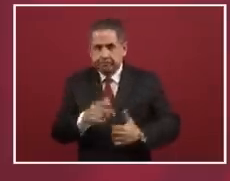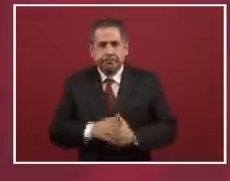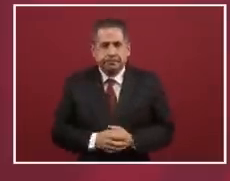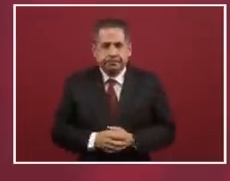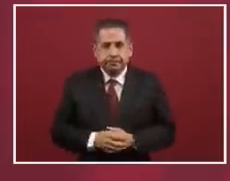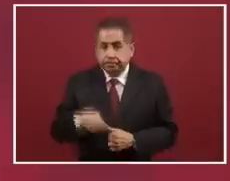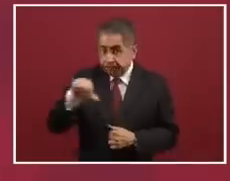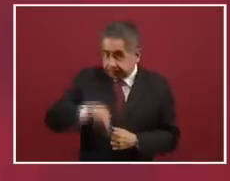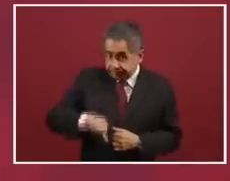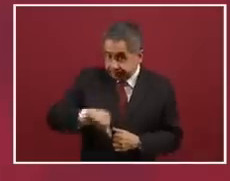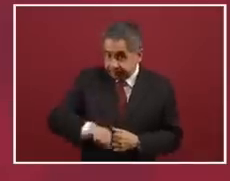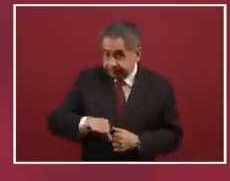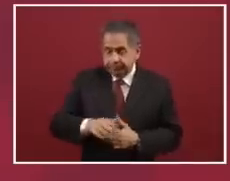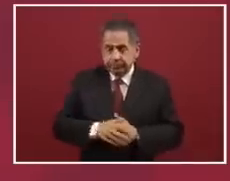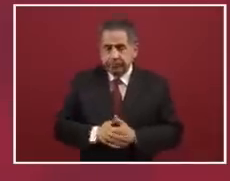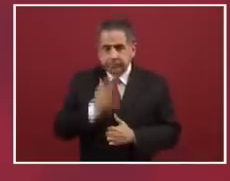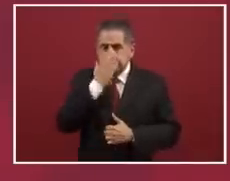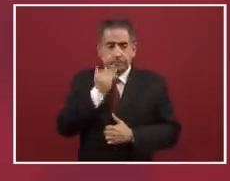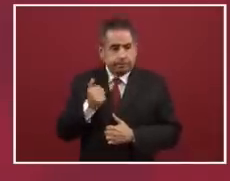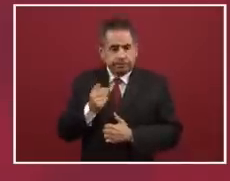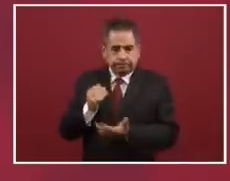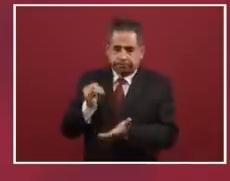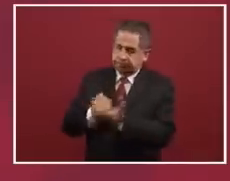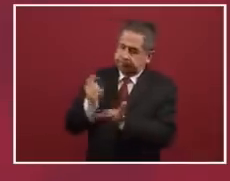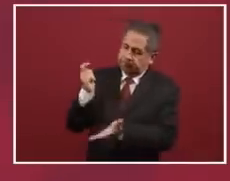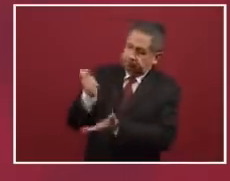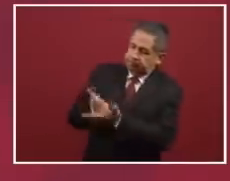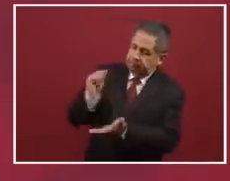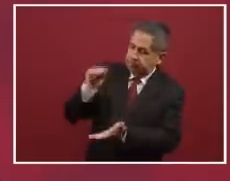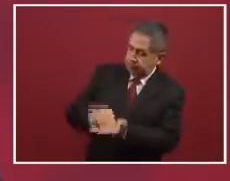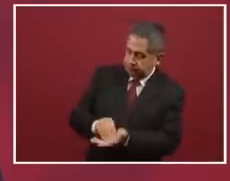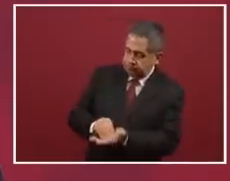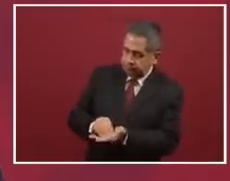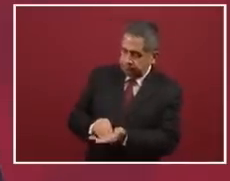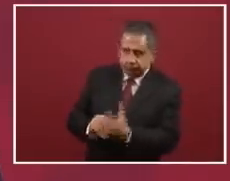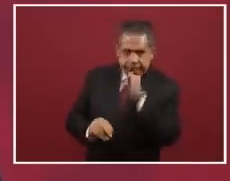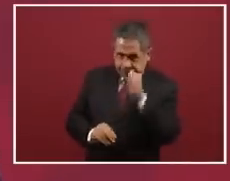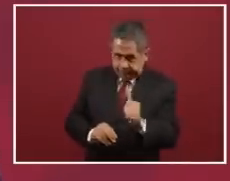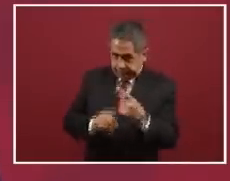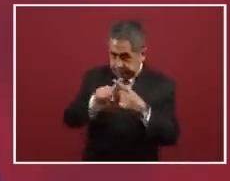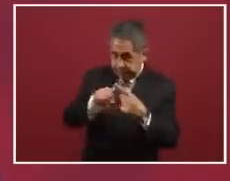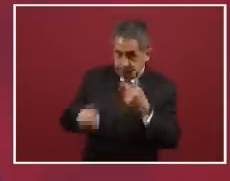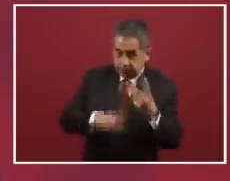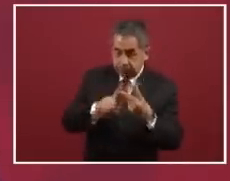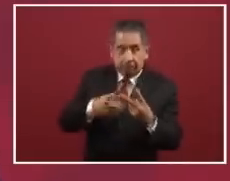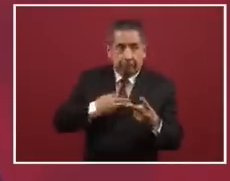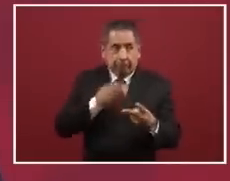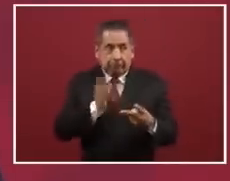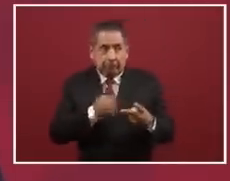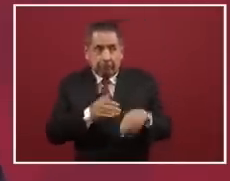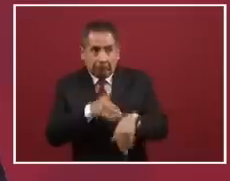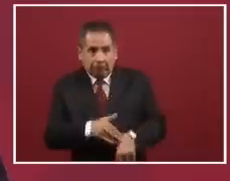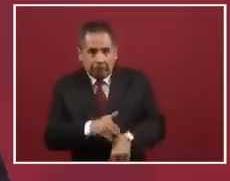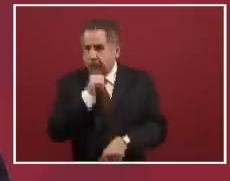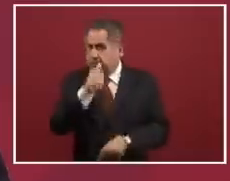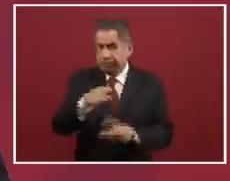hoy no tenemos tarifas y no hemos aceptado lo que ellos querían. Entonces, no entiendo en esa